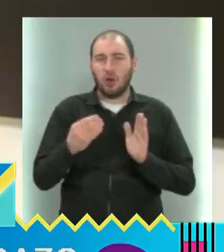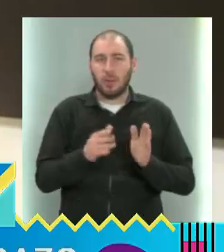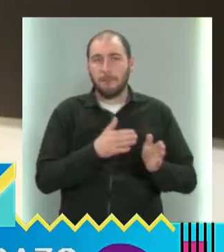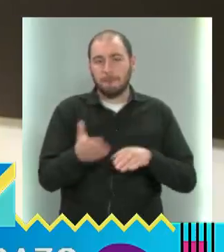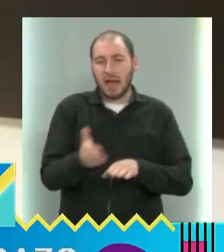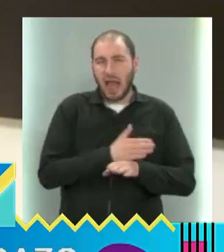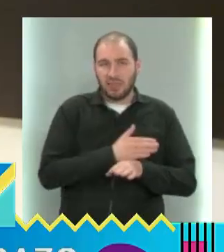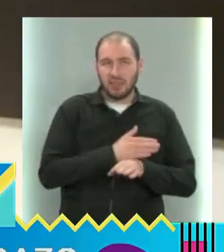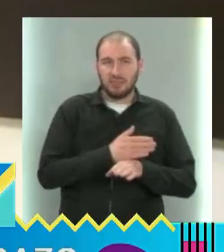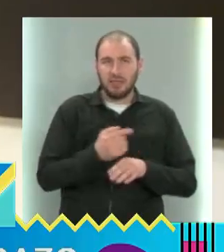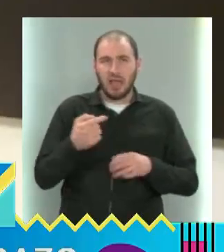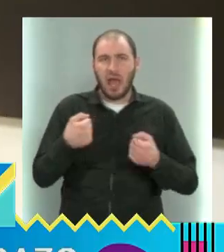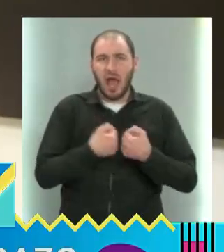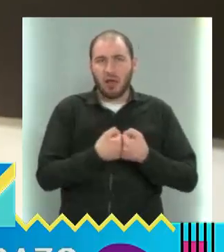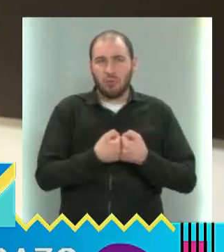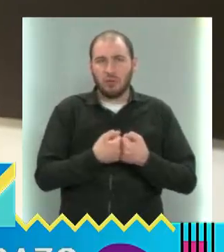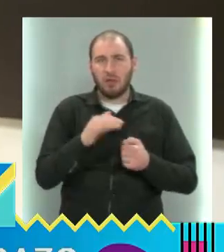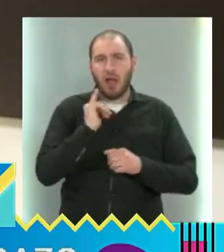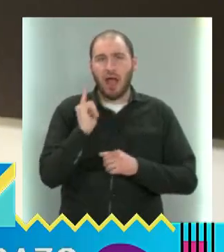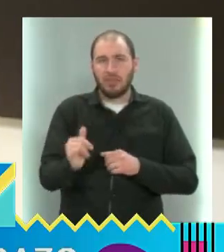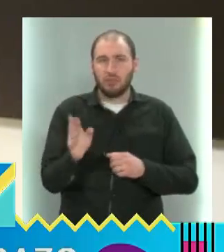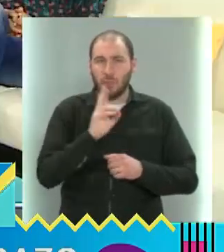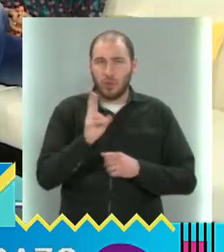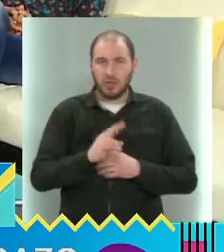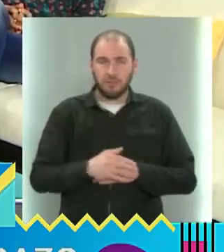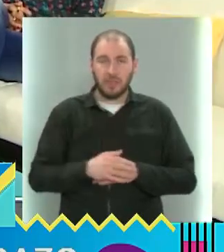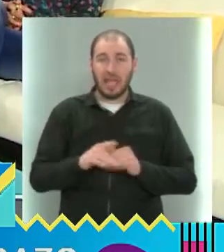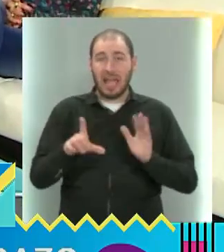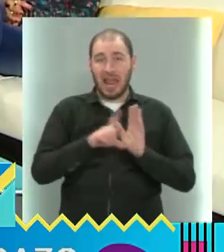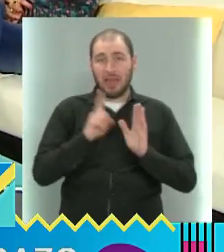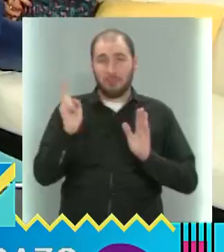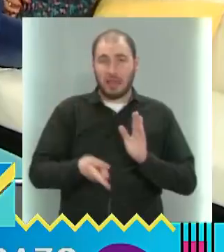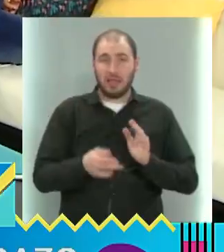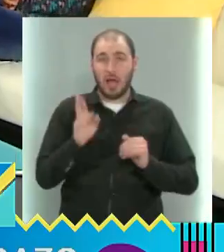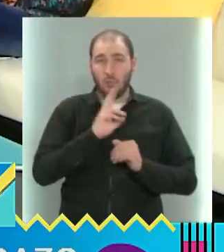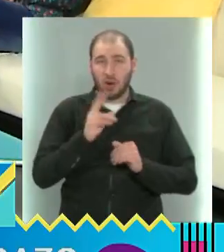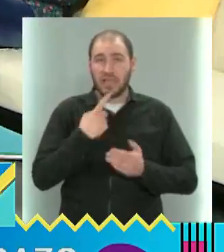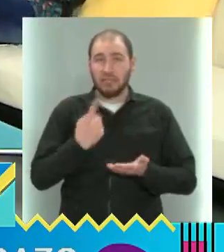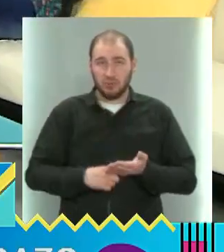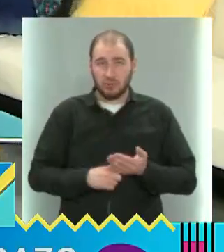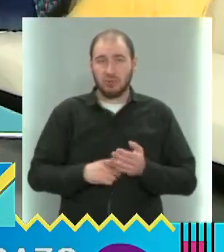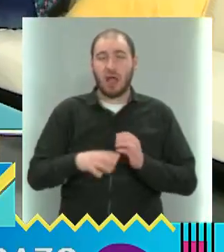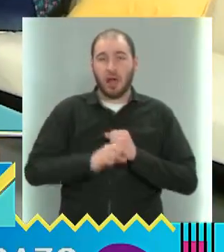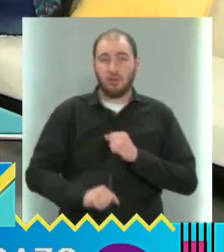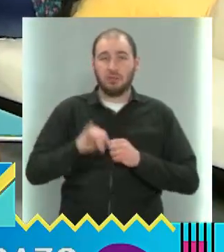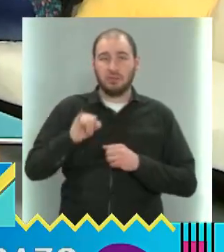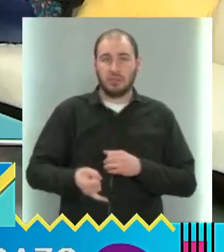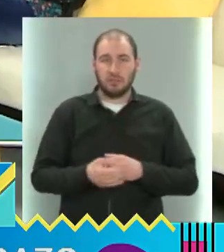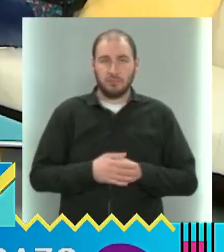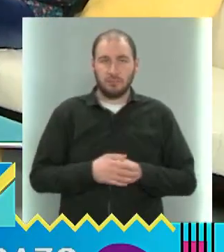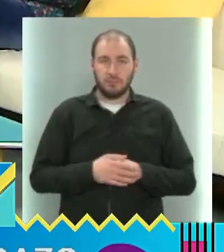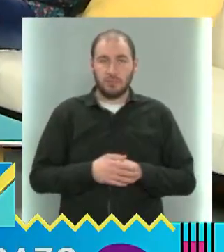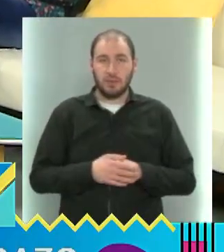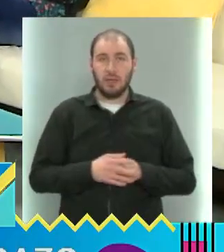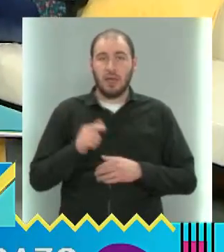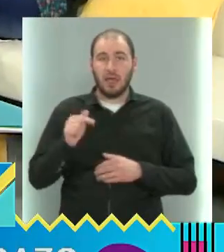paso previo, ¿no? Ese consentimiento informado de la mujer? Bueno, la ley establece que aquella mujer que decide efectivamente interrumpir su embarazo, obviamente